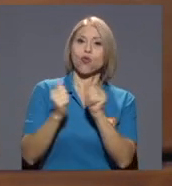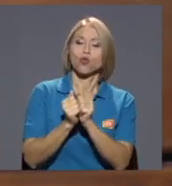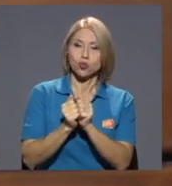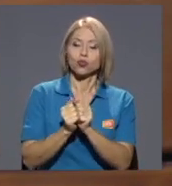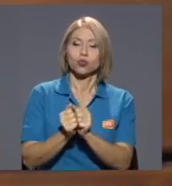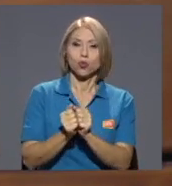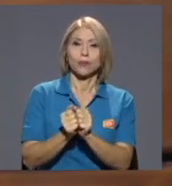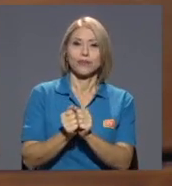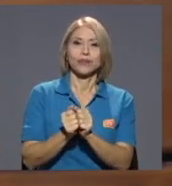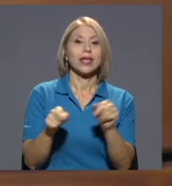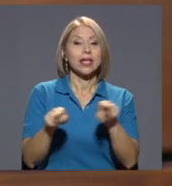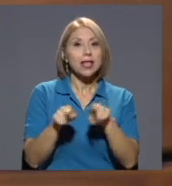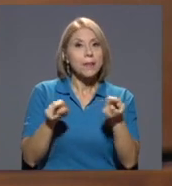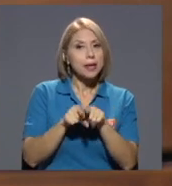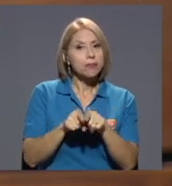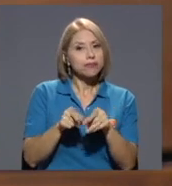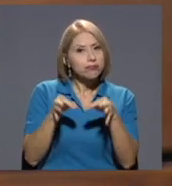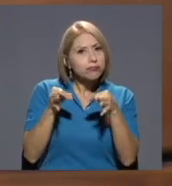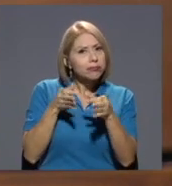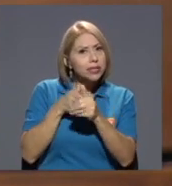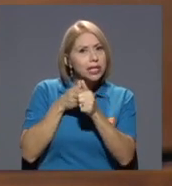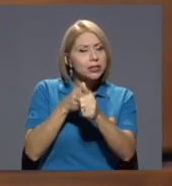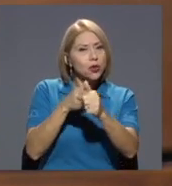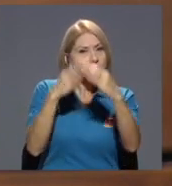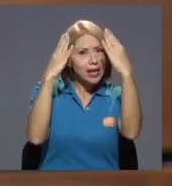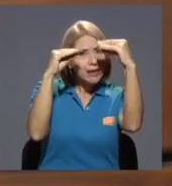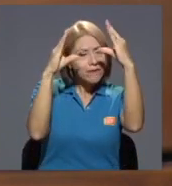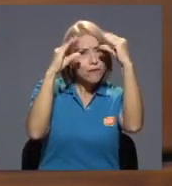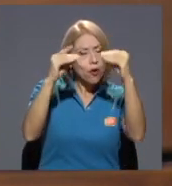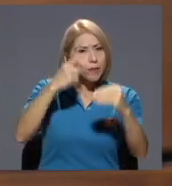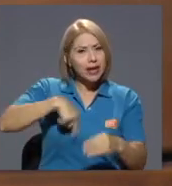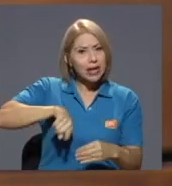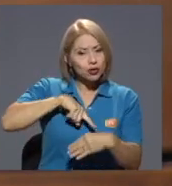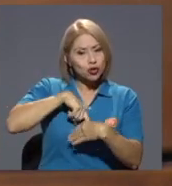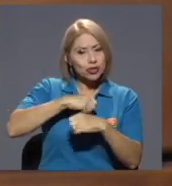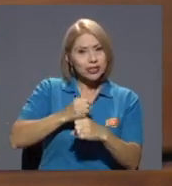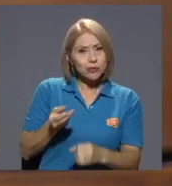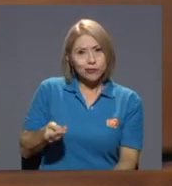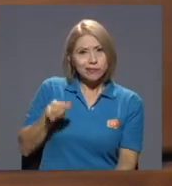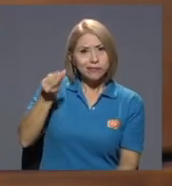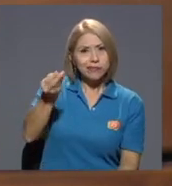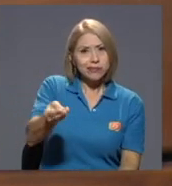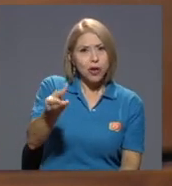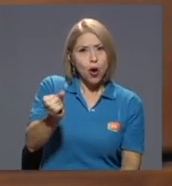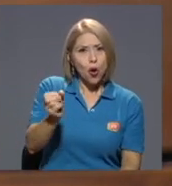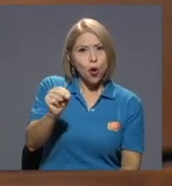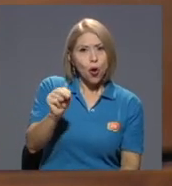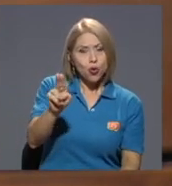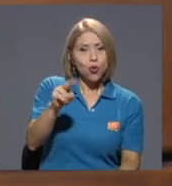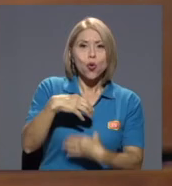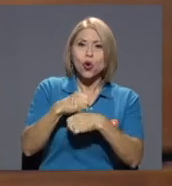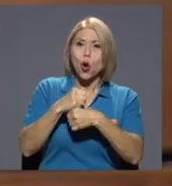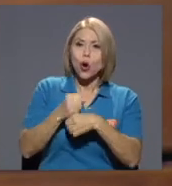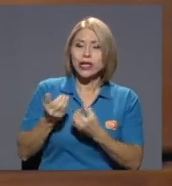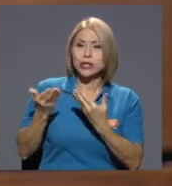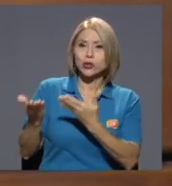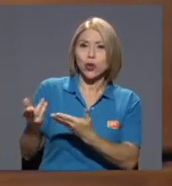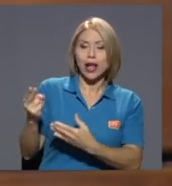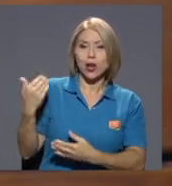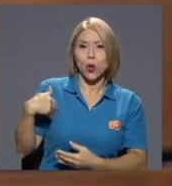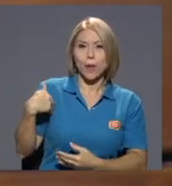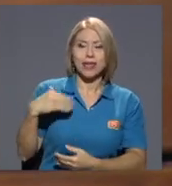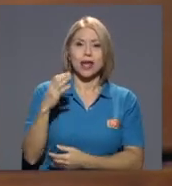dirección del informe que presentamos ante la onu lo hizo fundamentalmente compañero armando con el apoyo de